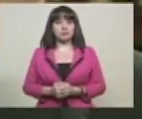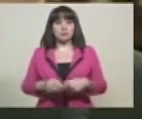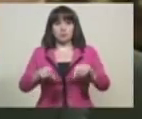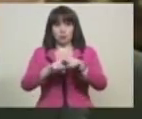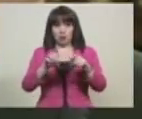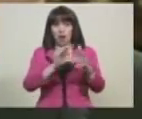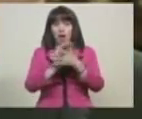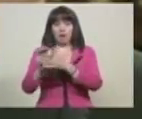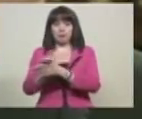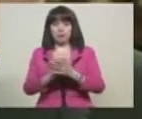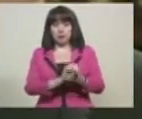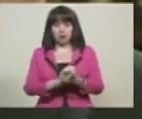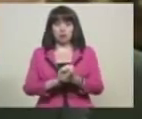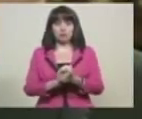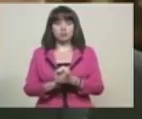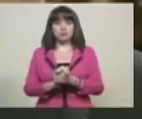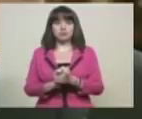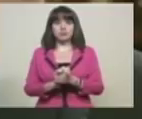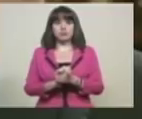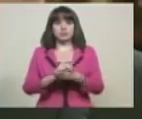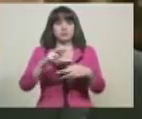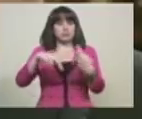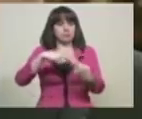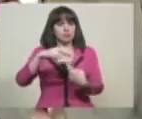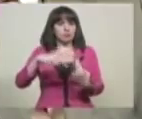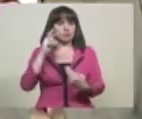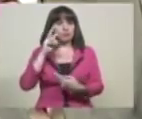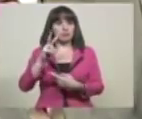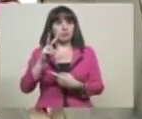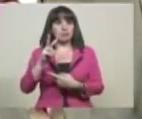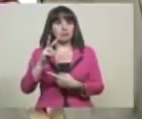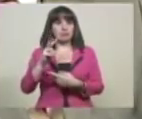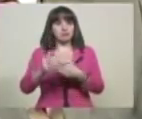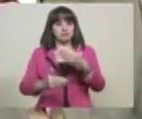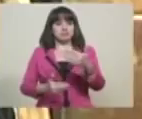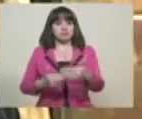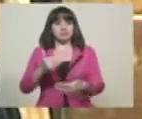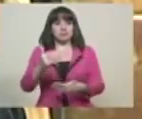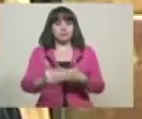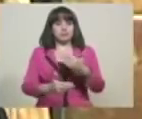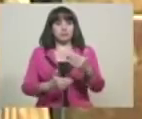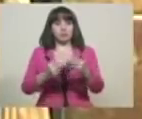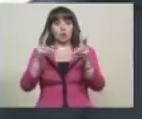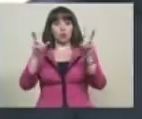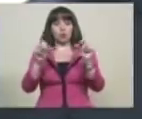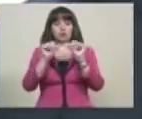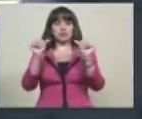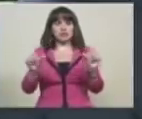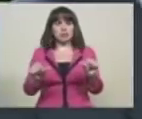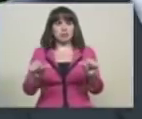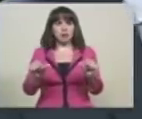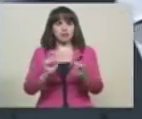compañeros, compatriotas, vamos hacia un nuevo sistema cambiario,